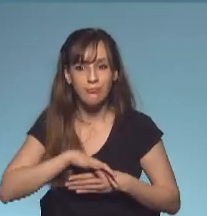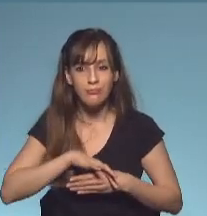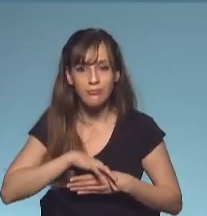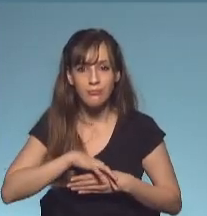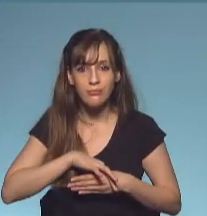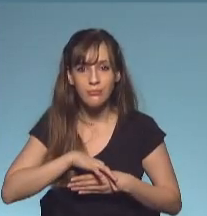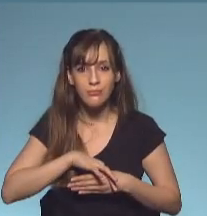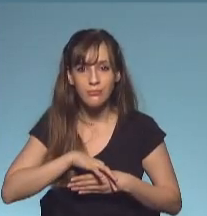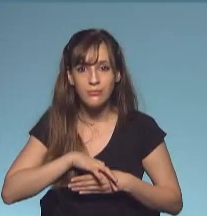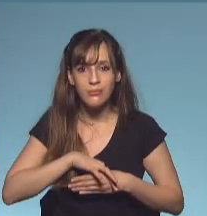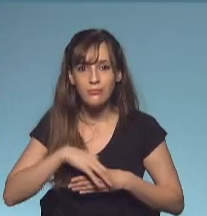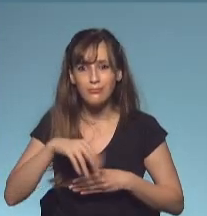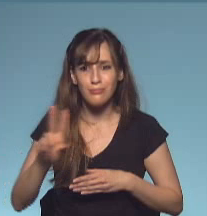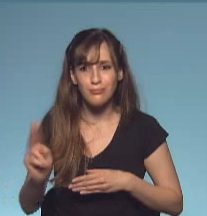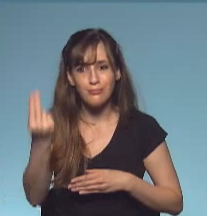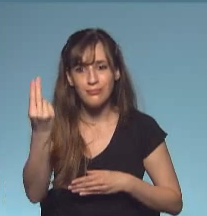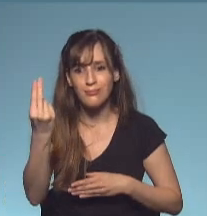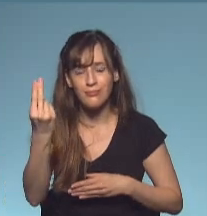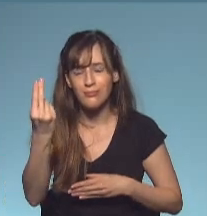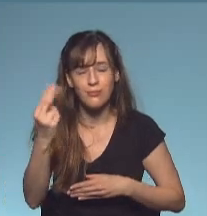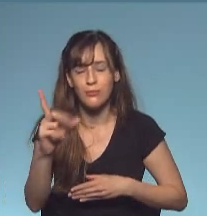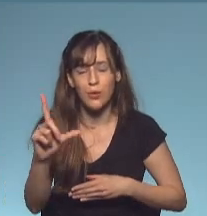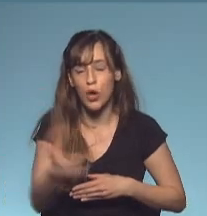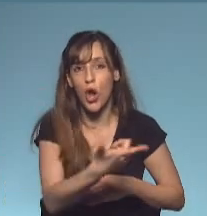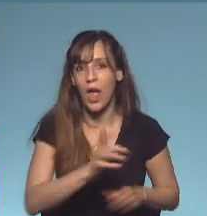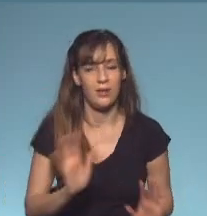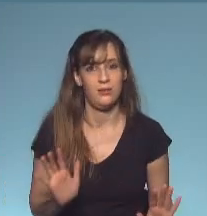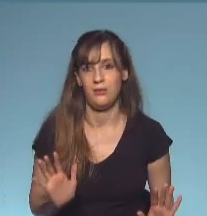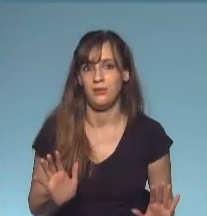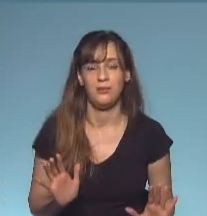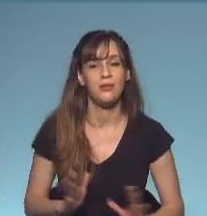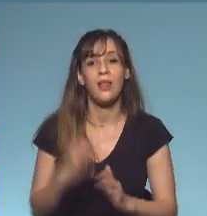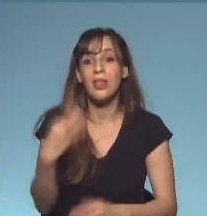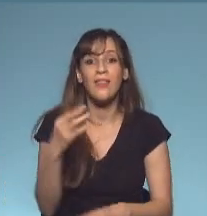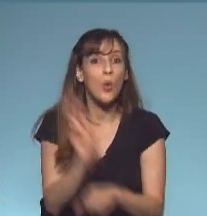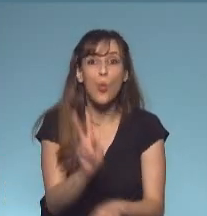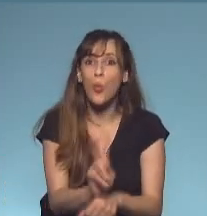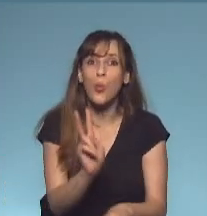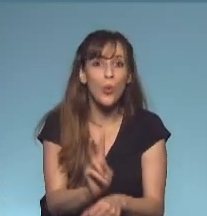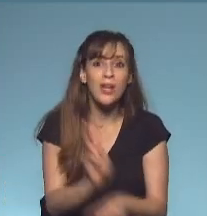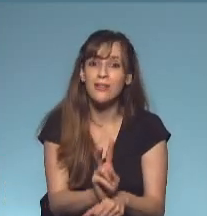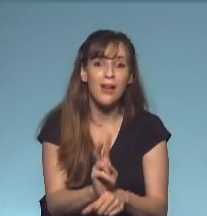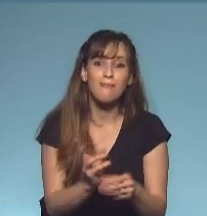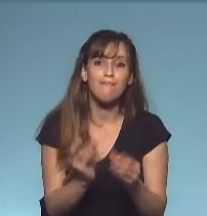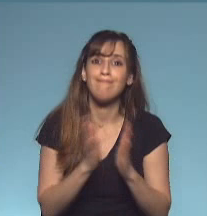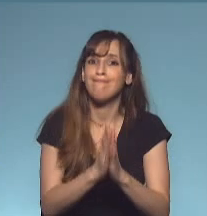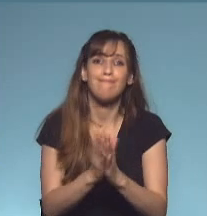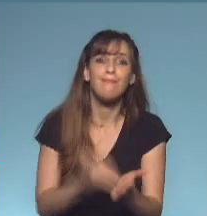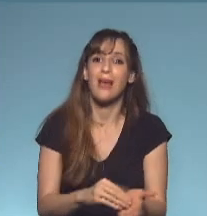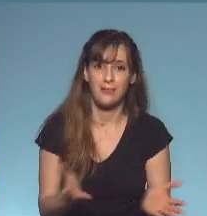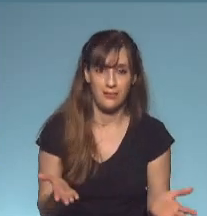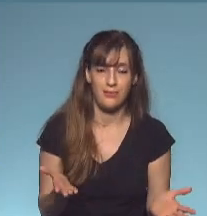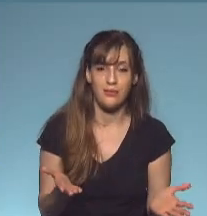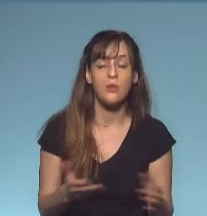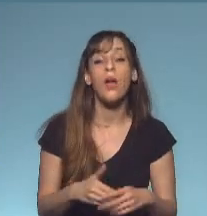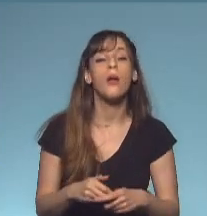que tenga un desenlace fatal. Tenemos que cuidarnos más porque estamos vacunando rápido ahora. La provincia